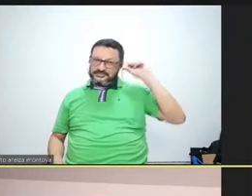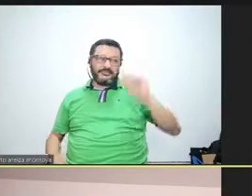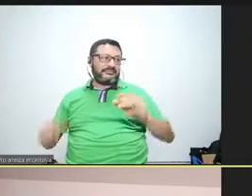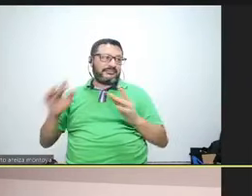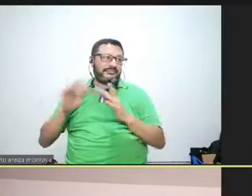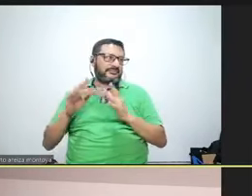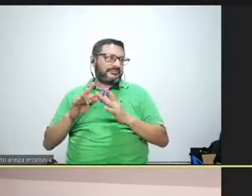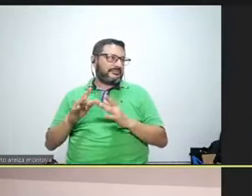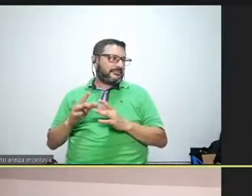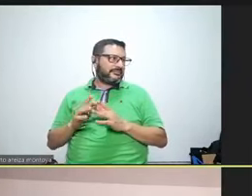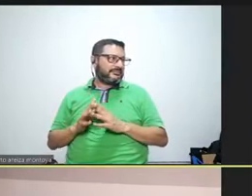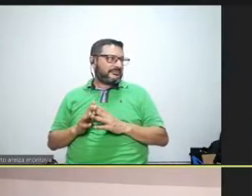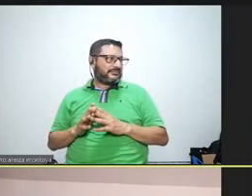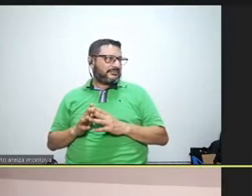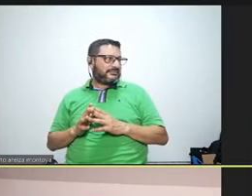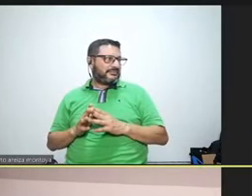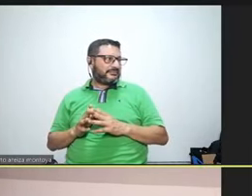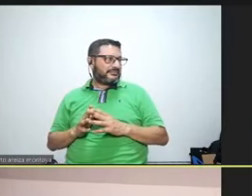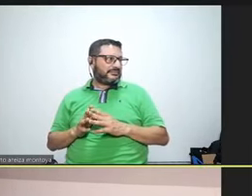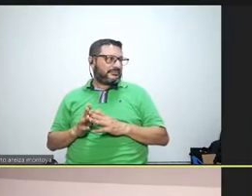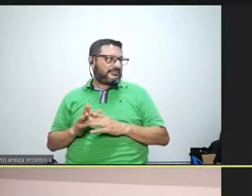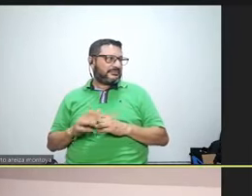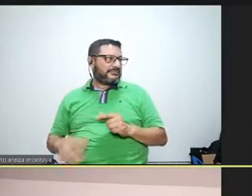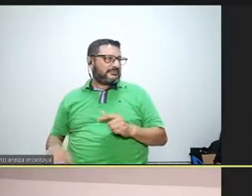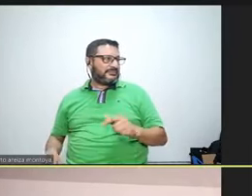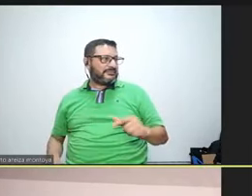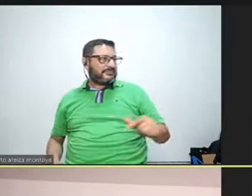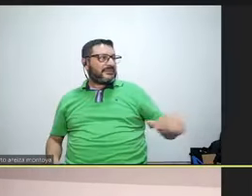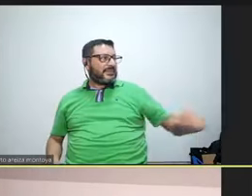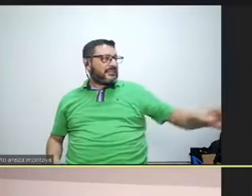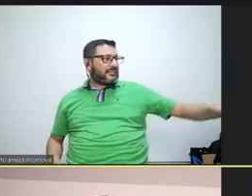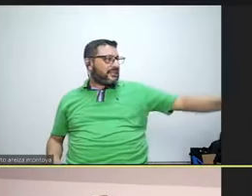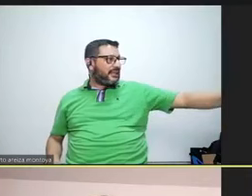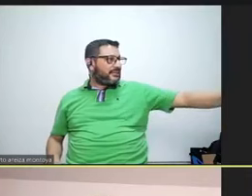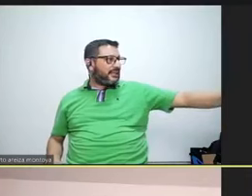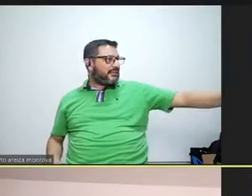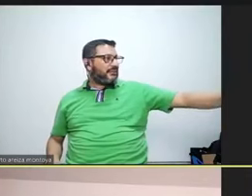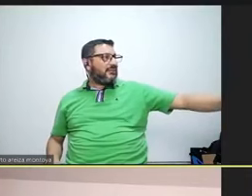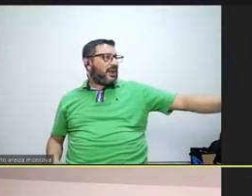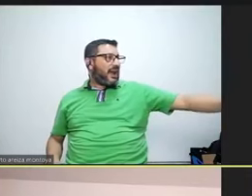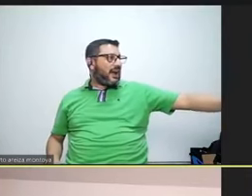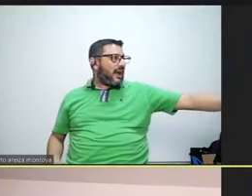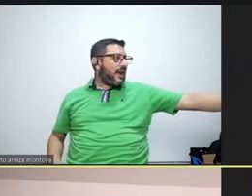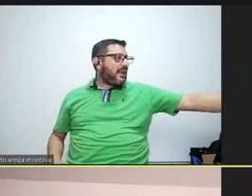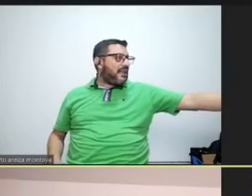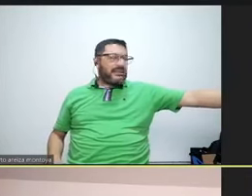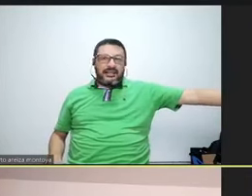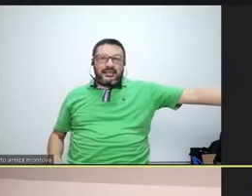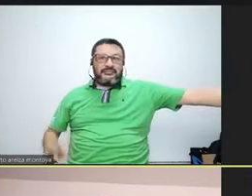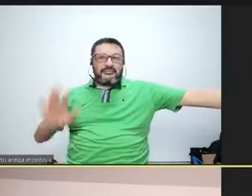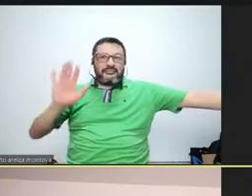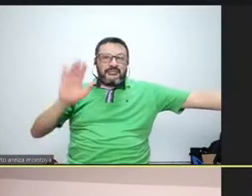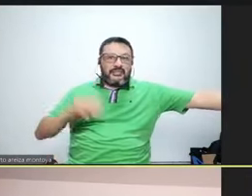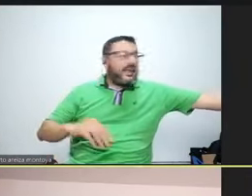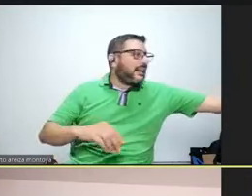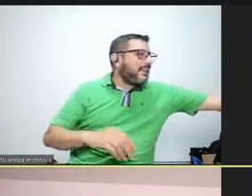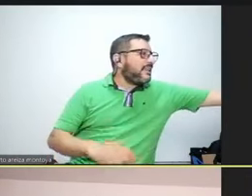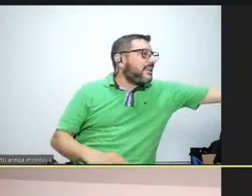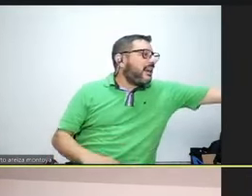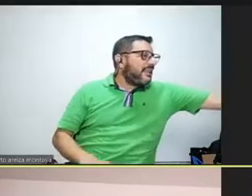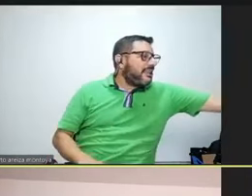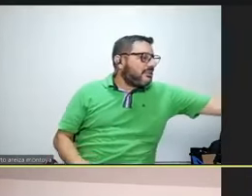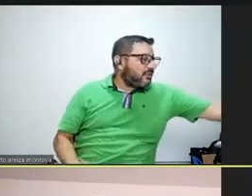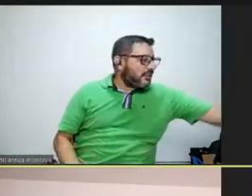de ser periodista, no sé, de ser médico deportivo, buen oficio o algo